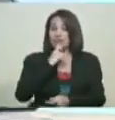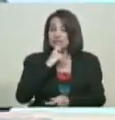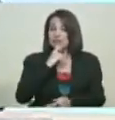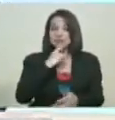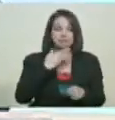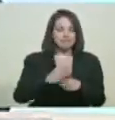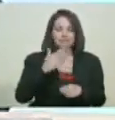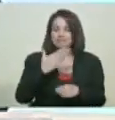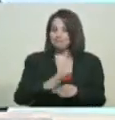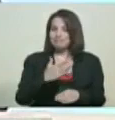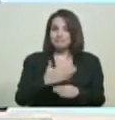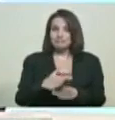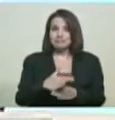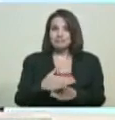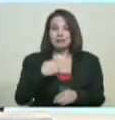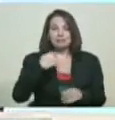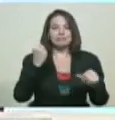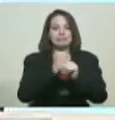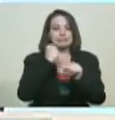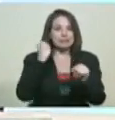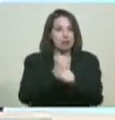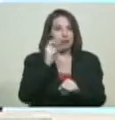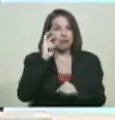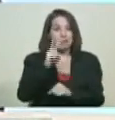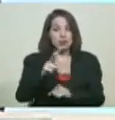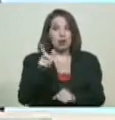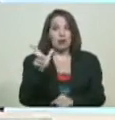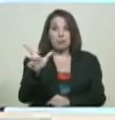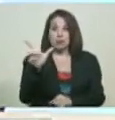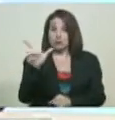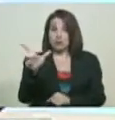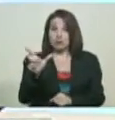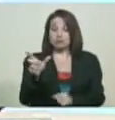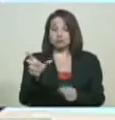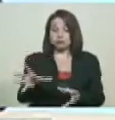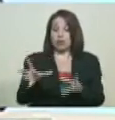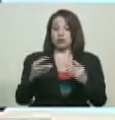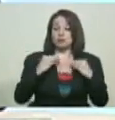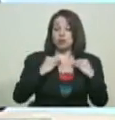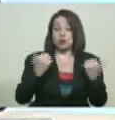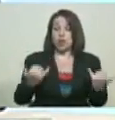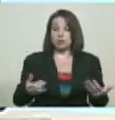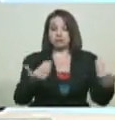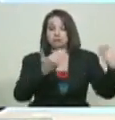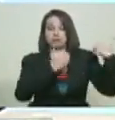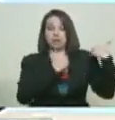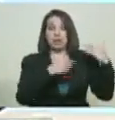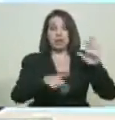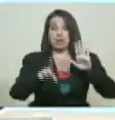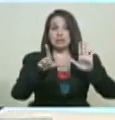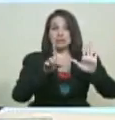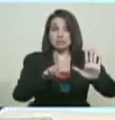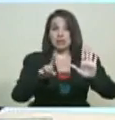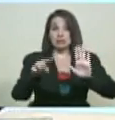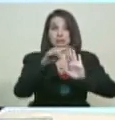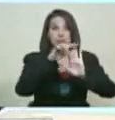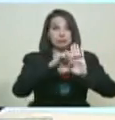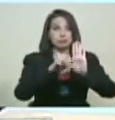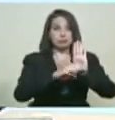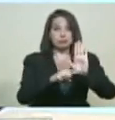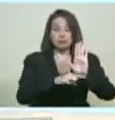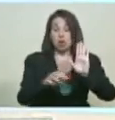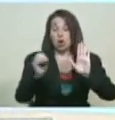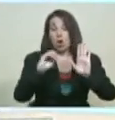ya he visto el partido socialista tomó las 6 líneas digo 6 como digo 9